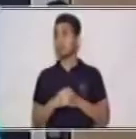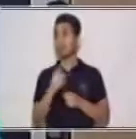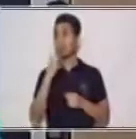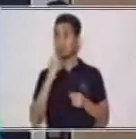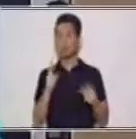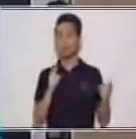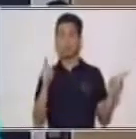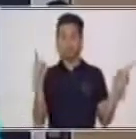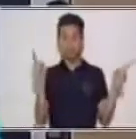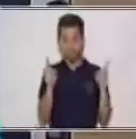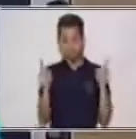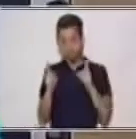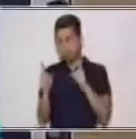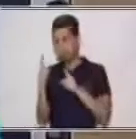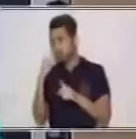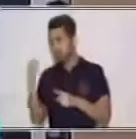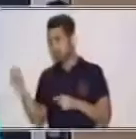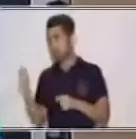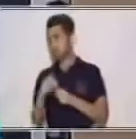Simplificamos una vez más, que sería